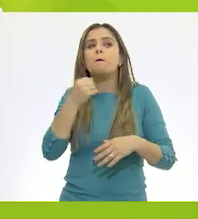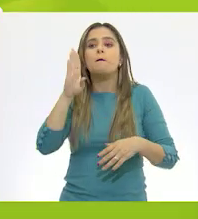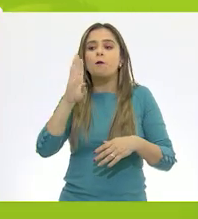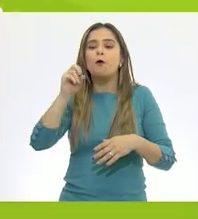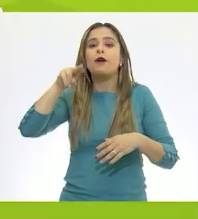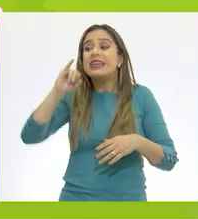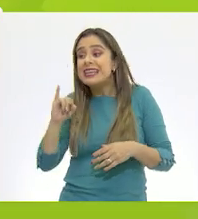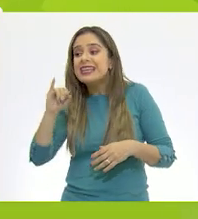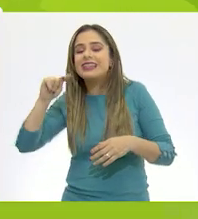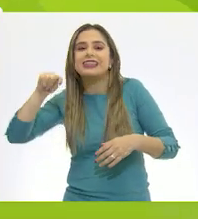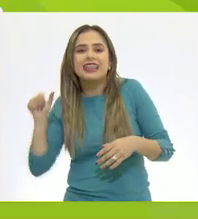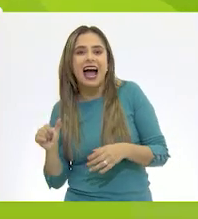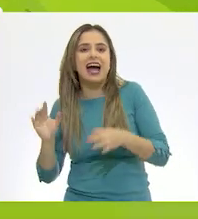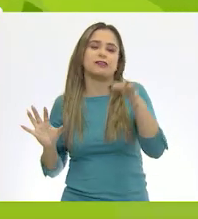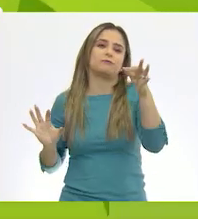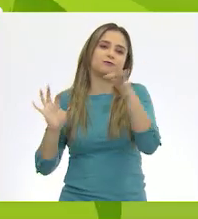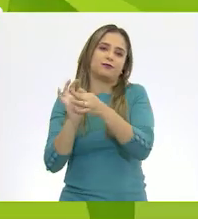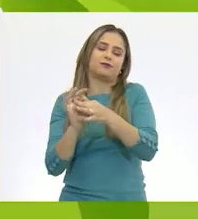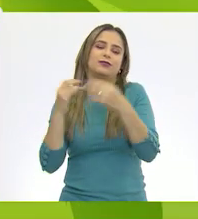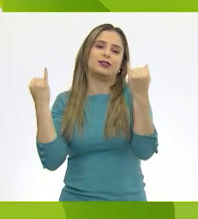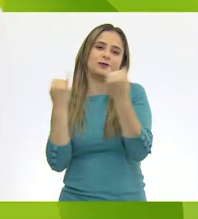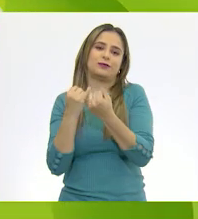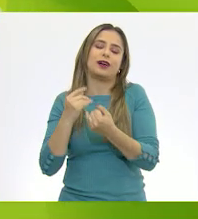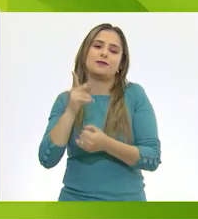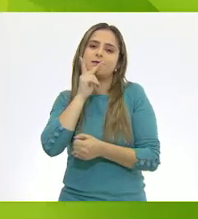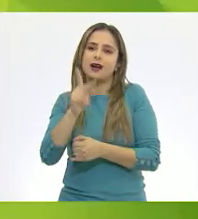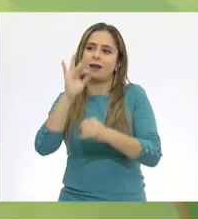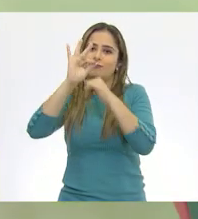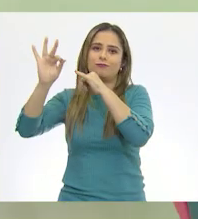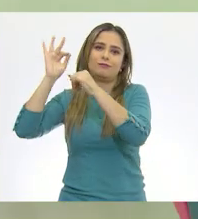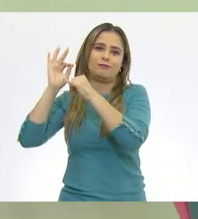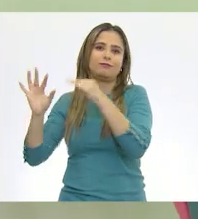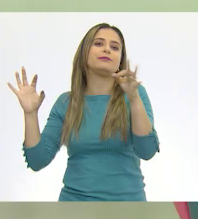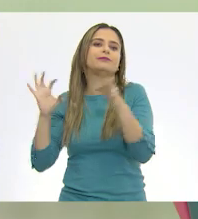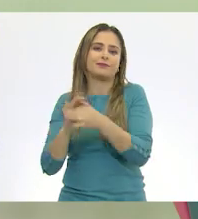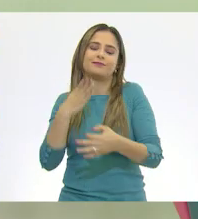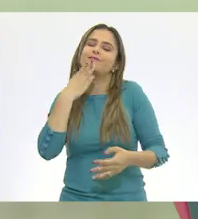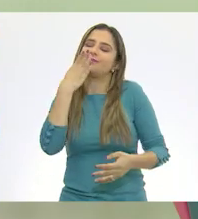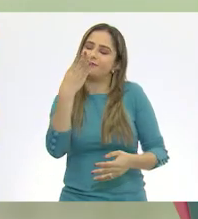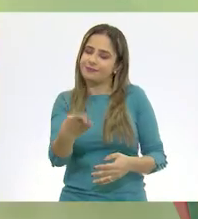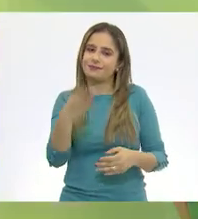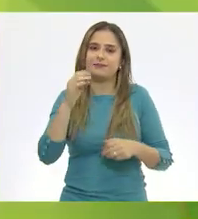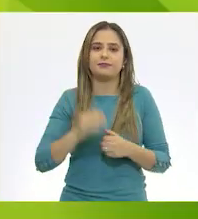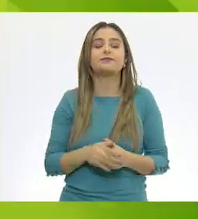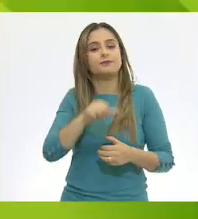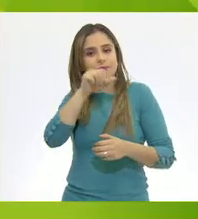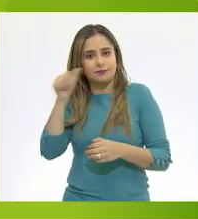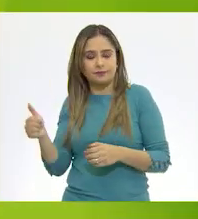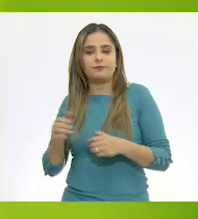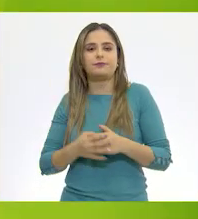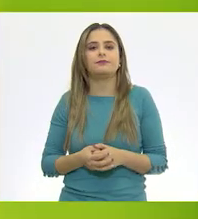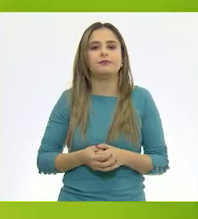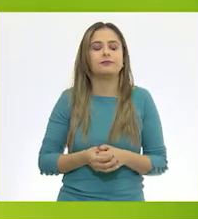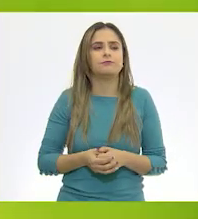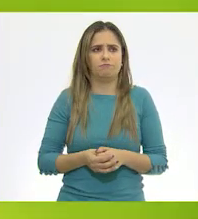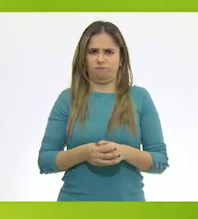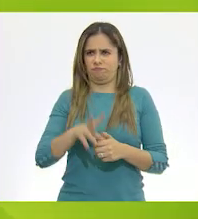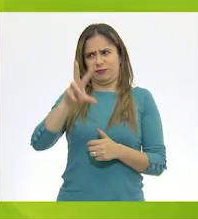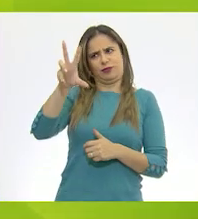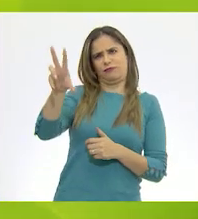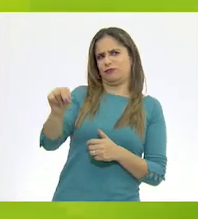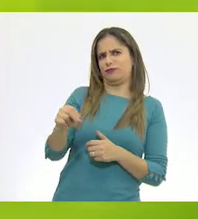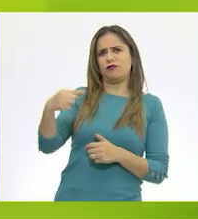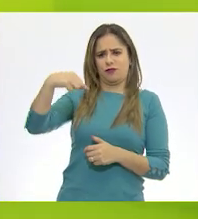bonita. Muy bien, excelente. Lo voy a terminar de leer. No,